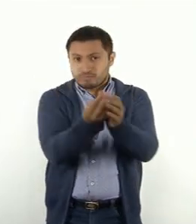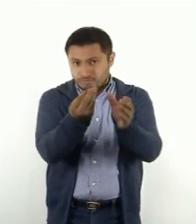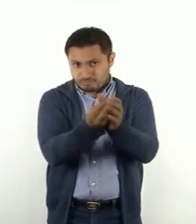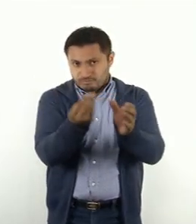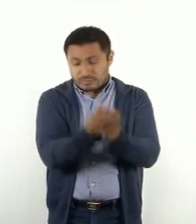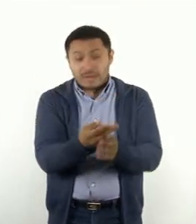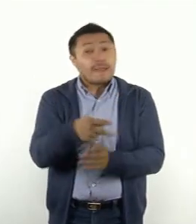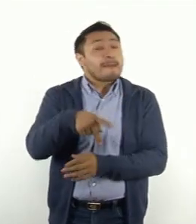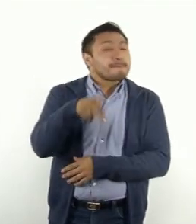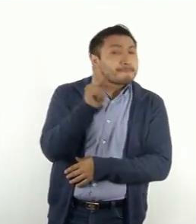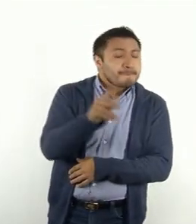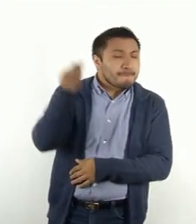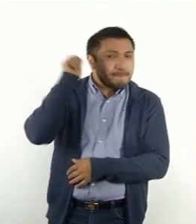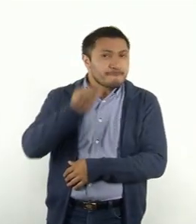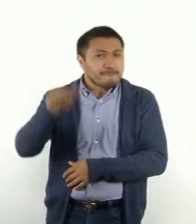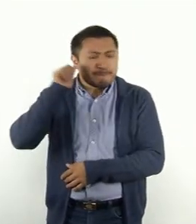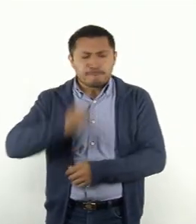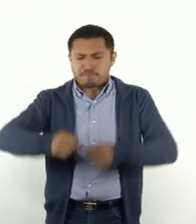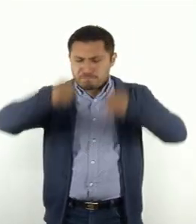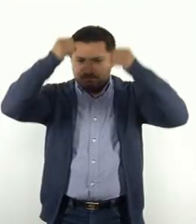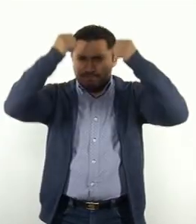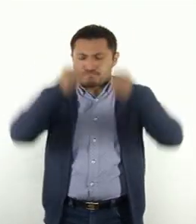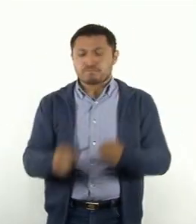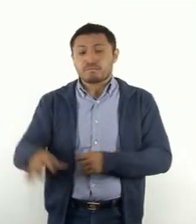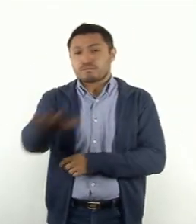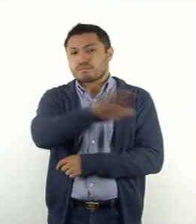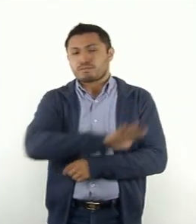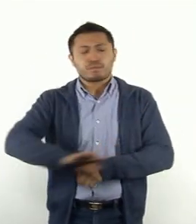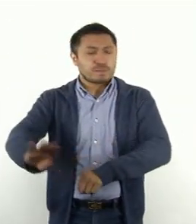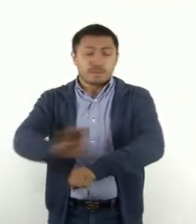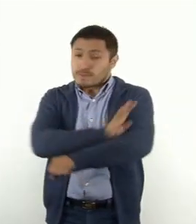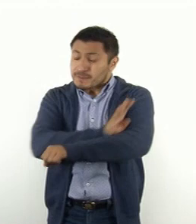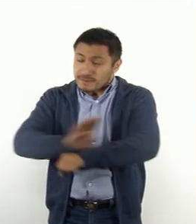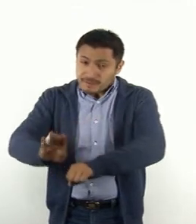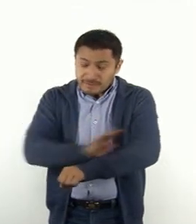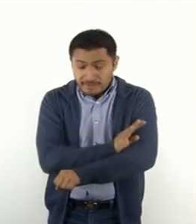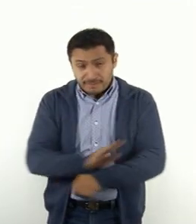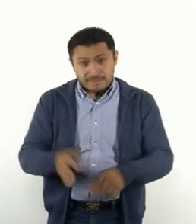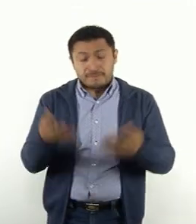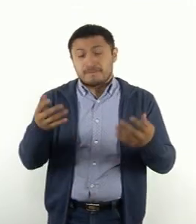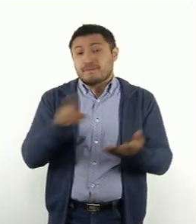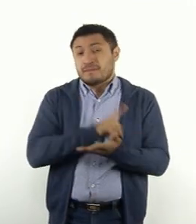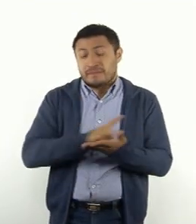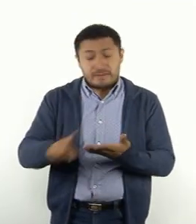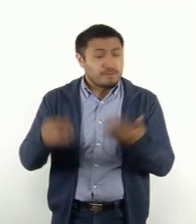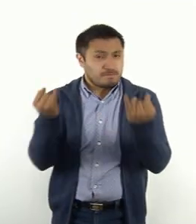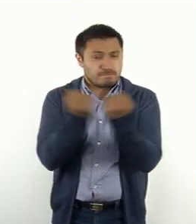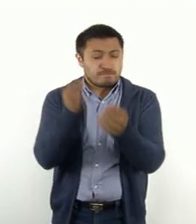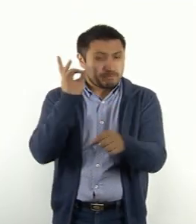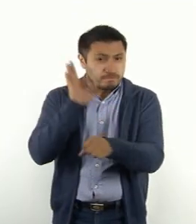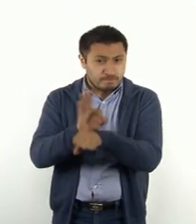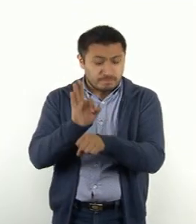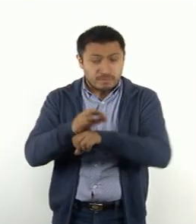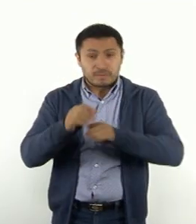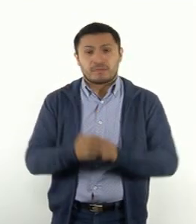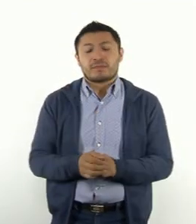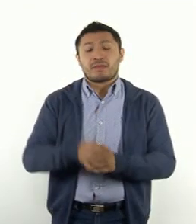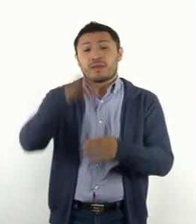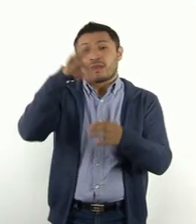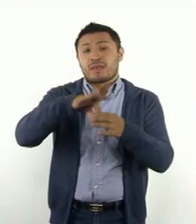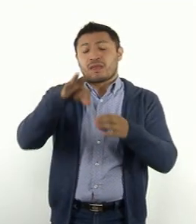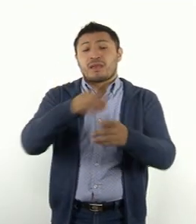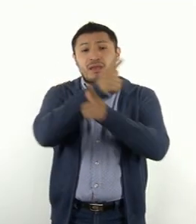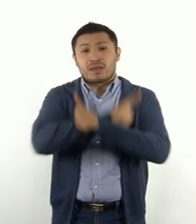siempre pensando en garantizar el bienestar y los derechos de la sociedad. Las elecciones libres son otro